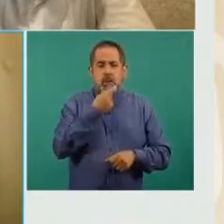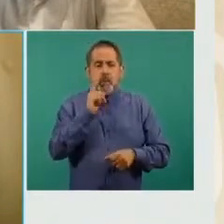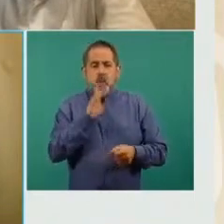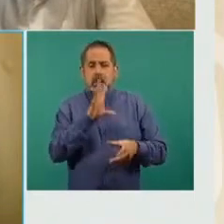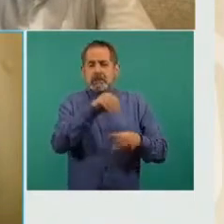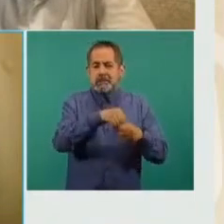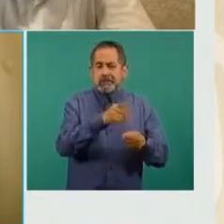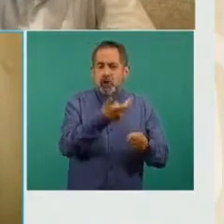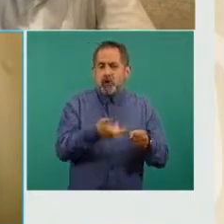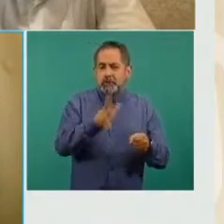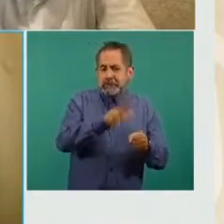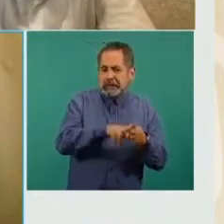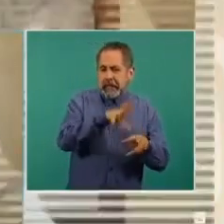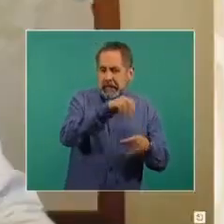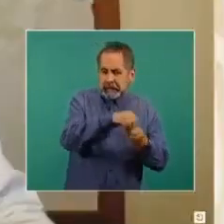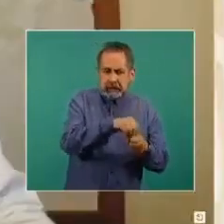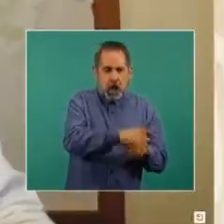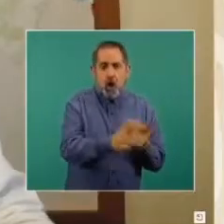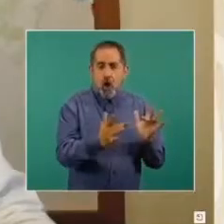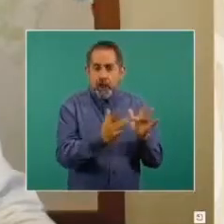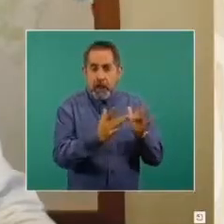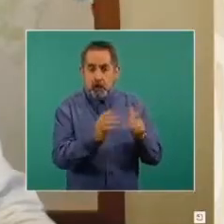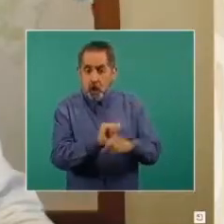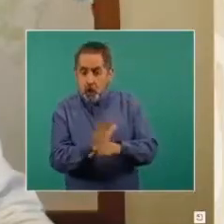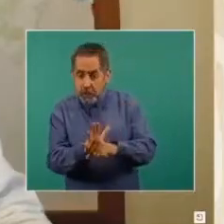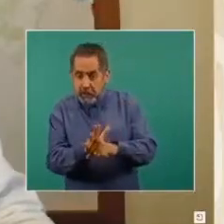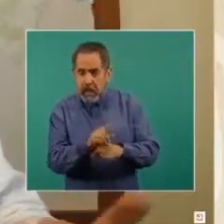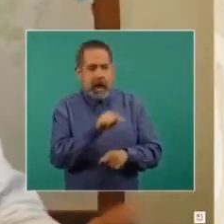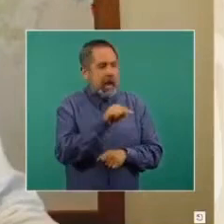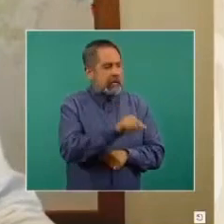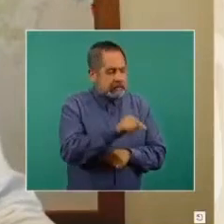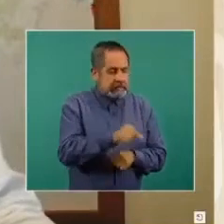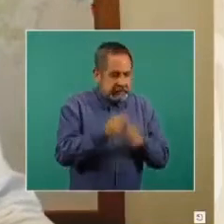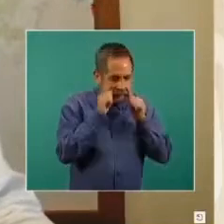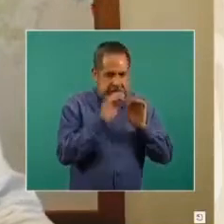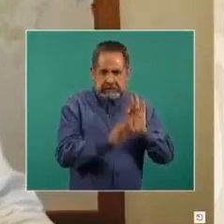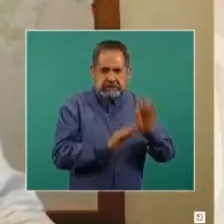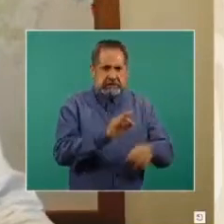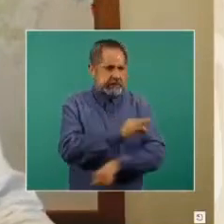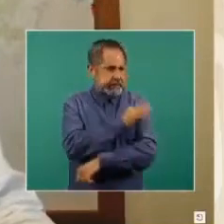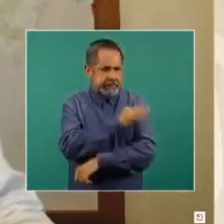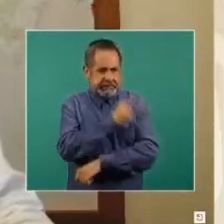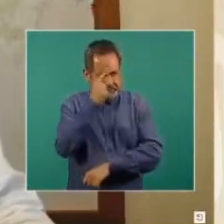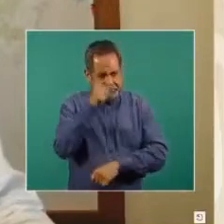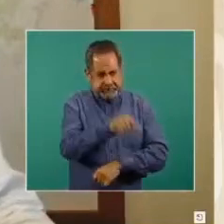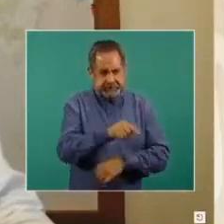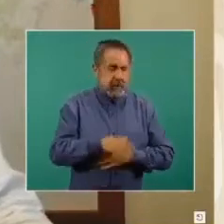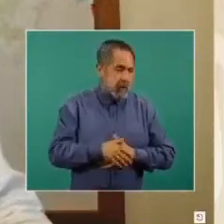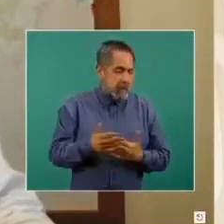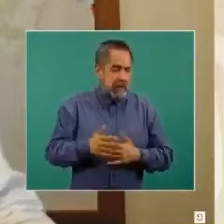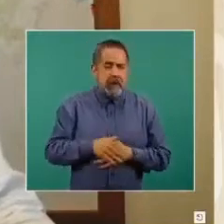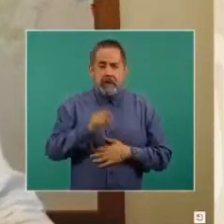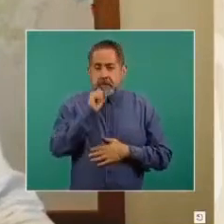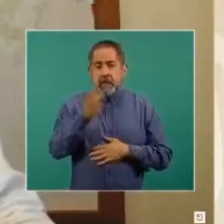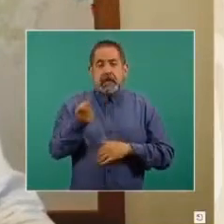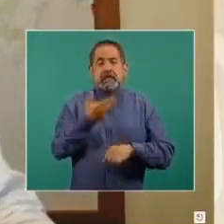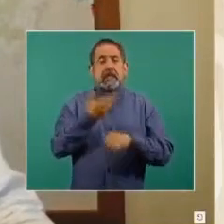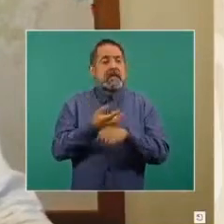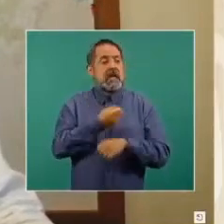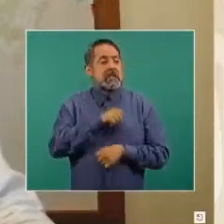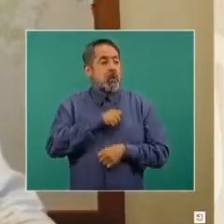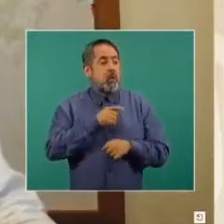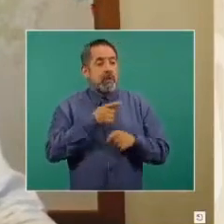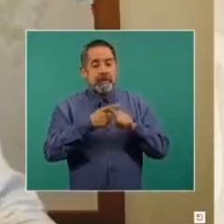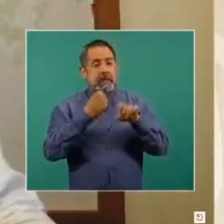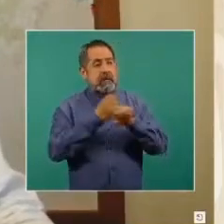de primera y segunda líneas. Estamos en espera de que fluya la información por parte de las secretarias y secretarios de salud de las